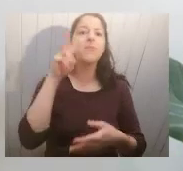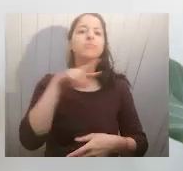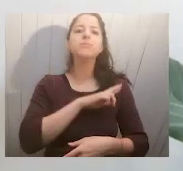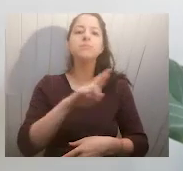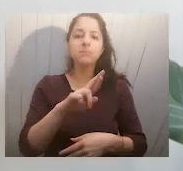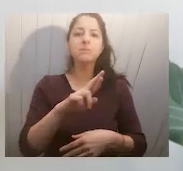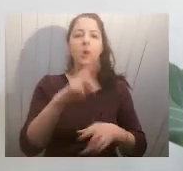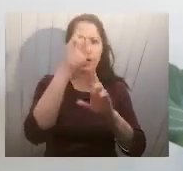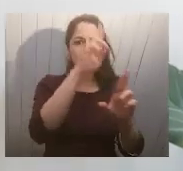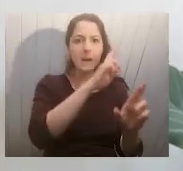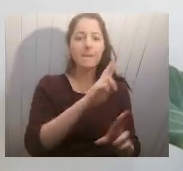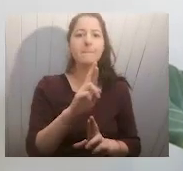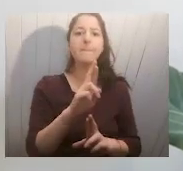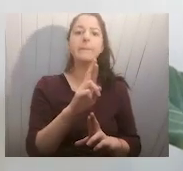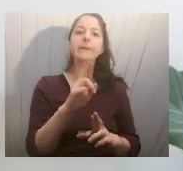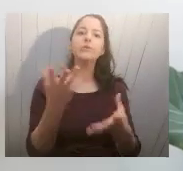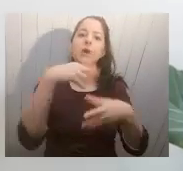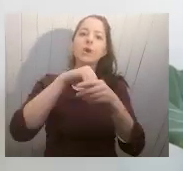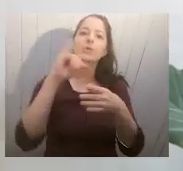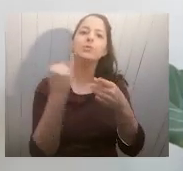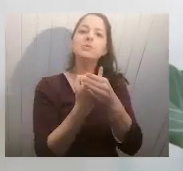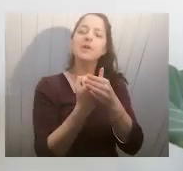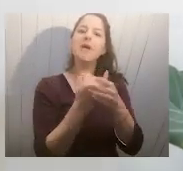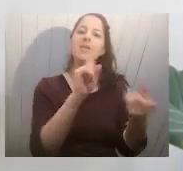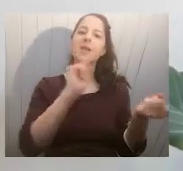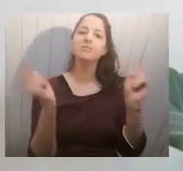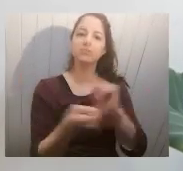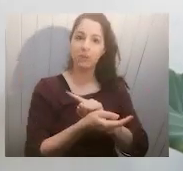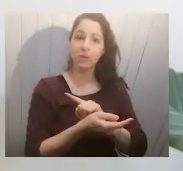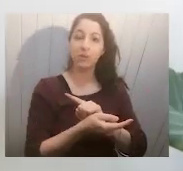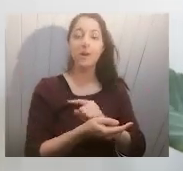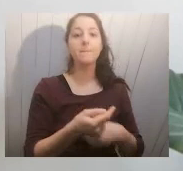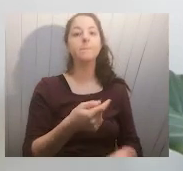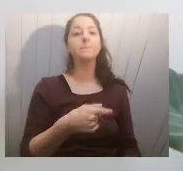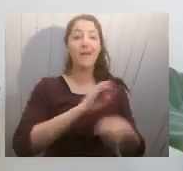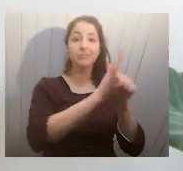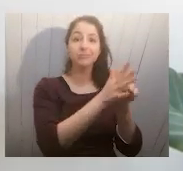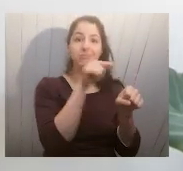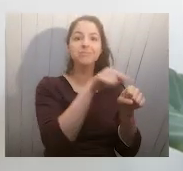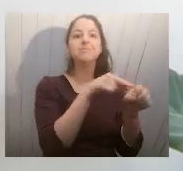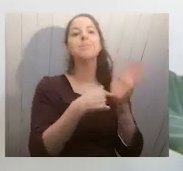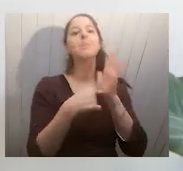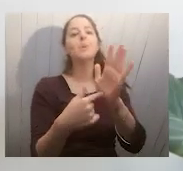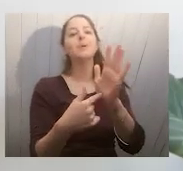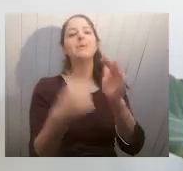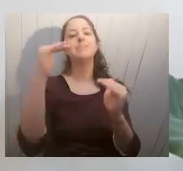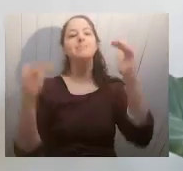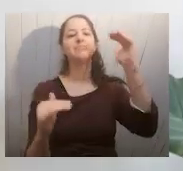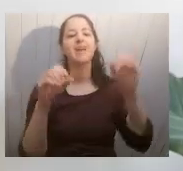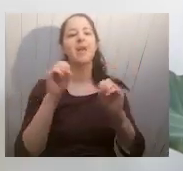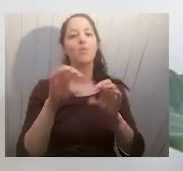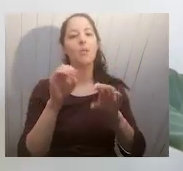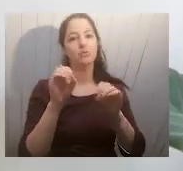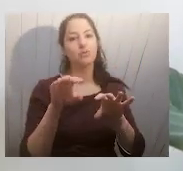gratuita, laica, intercultural, decolonial, inclusiva y transformadora. La pandemia ha expuesto las